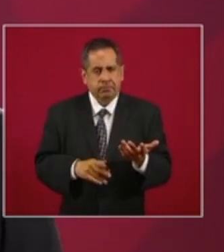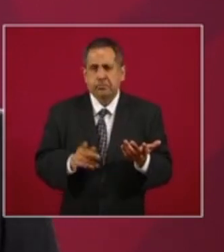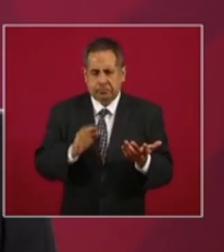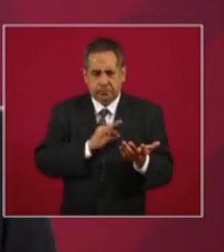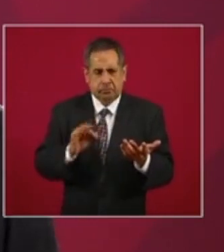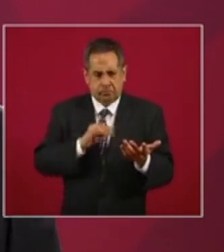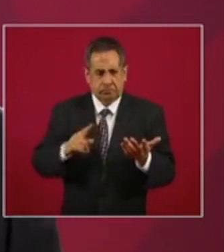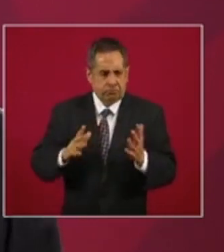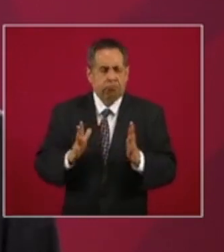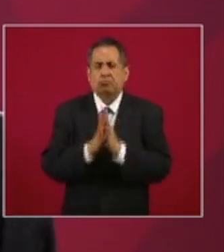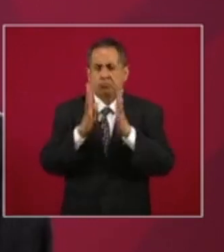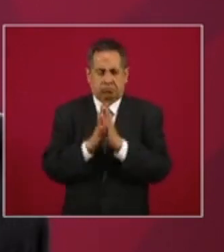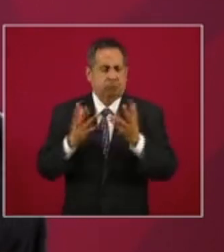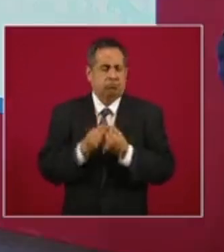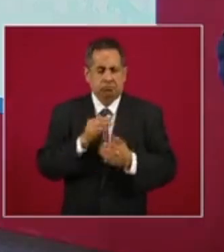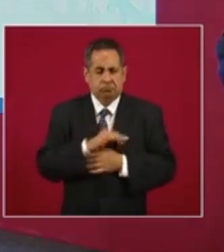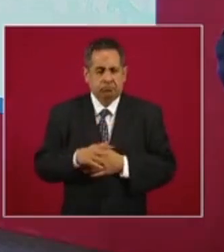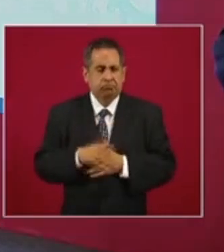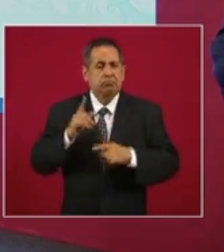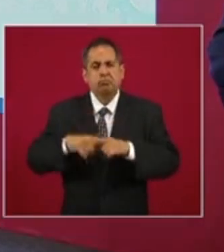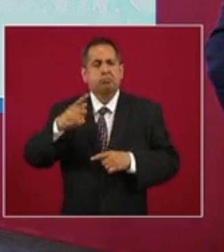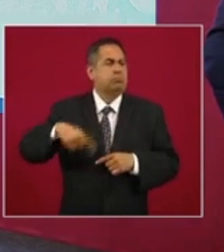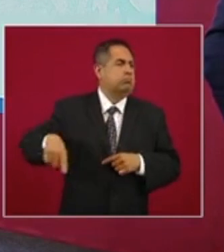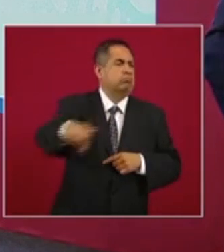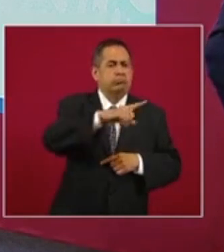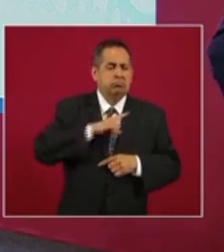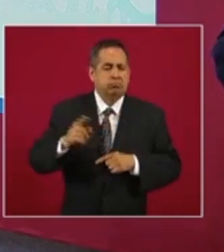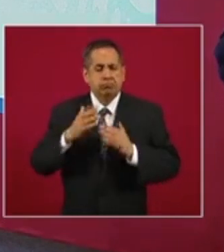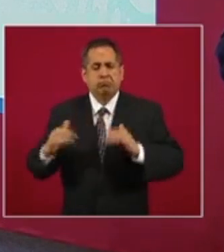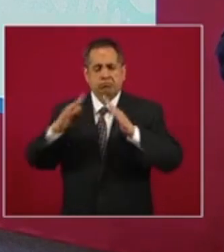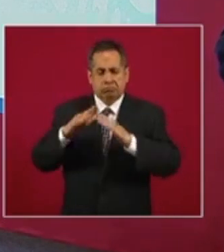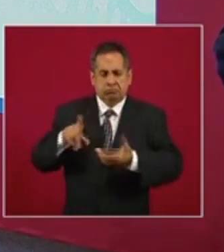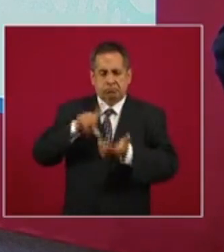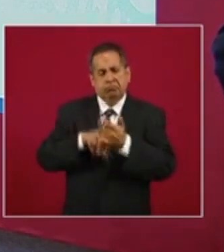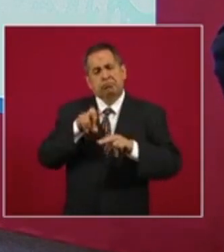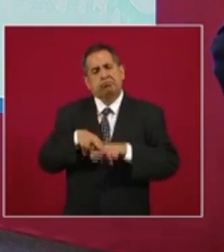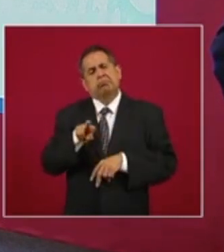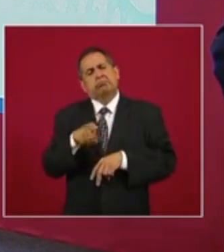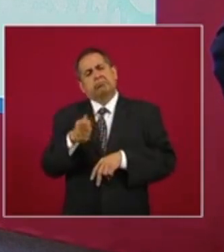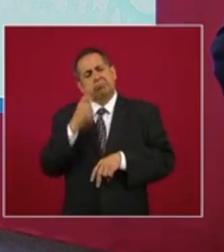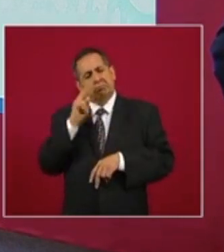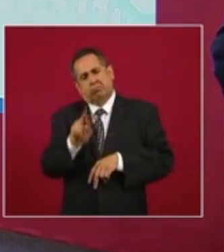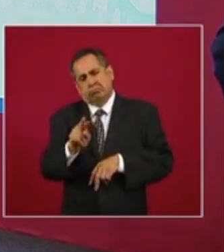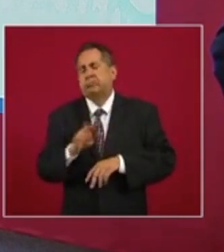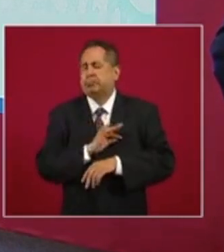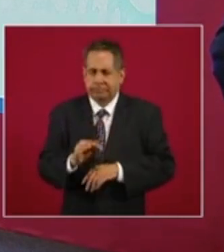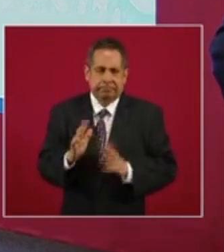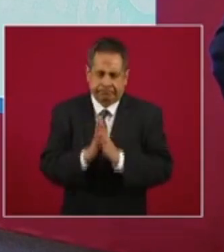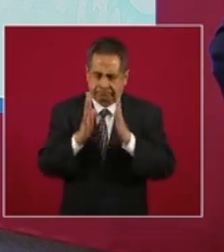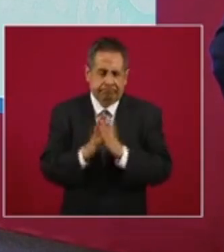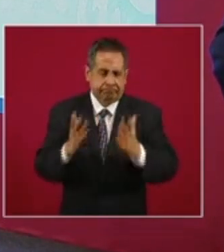Podemos participar desde nuestros domicilios. Podemos